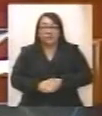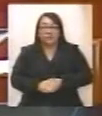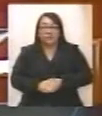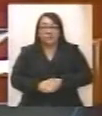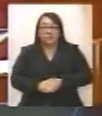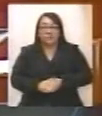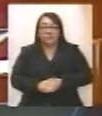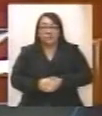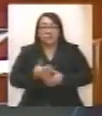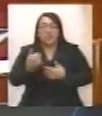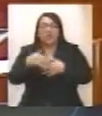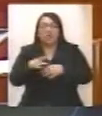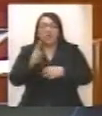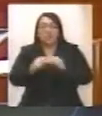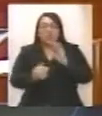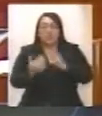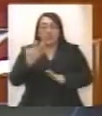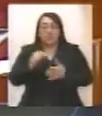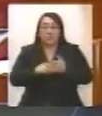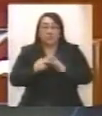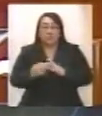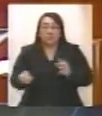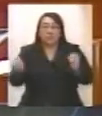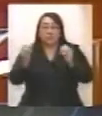A julio del 2015